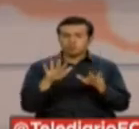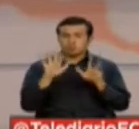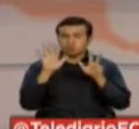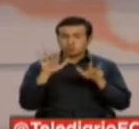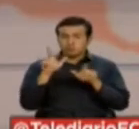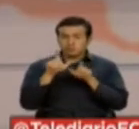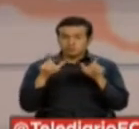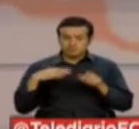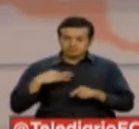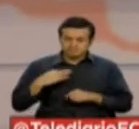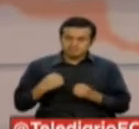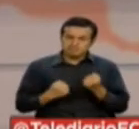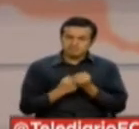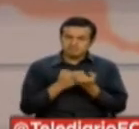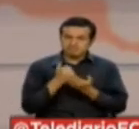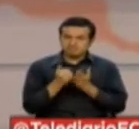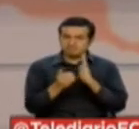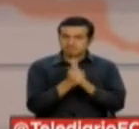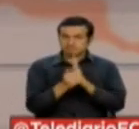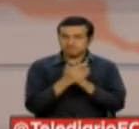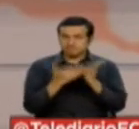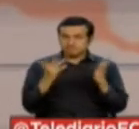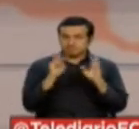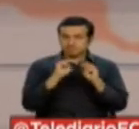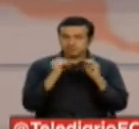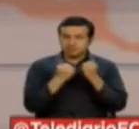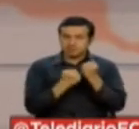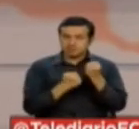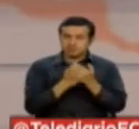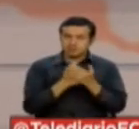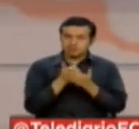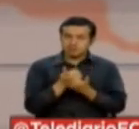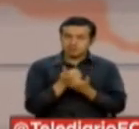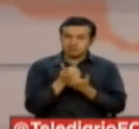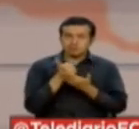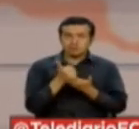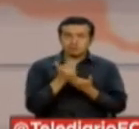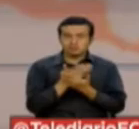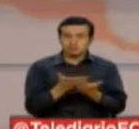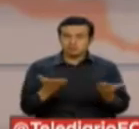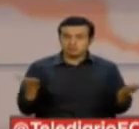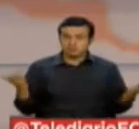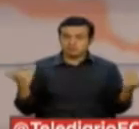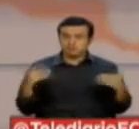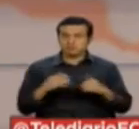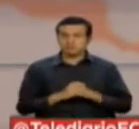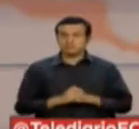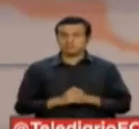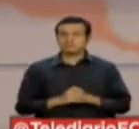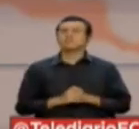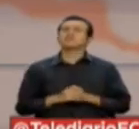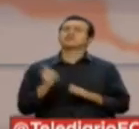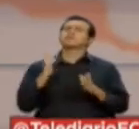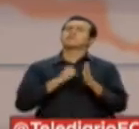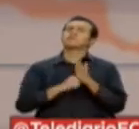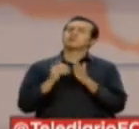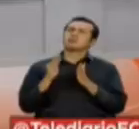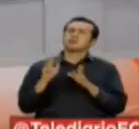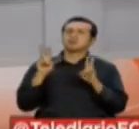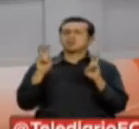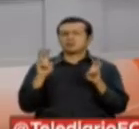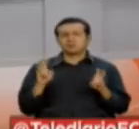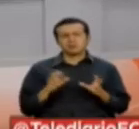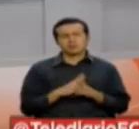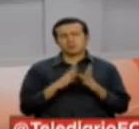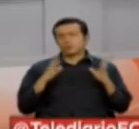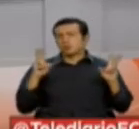facilitadores disponibles que están capacitados por el MIES para hacer este tipo de trabajo. Entonces, ministra, es un tema de temas,